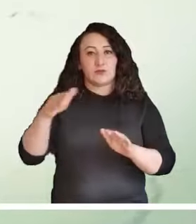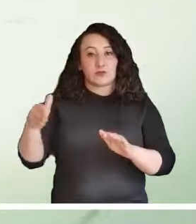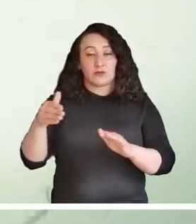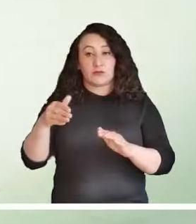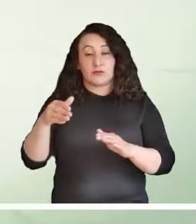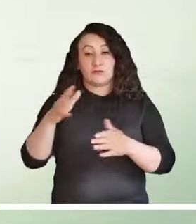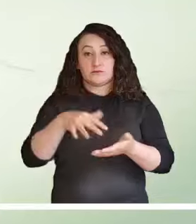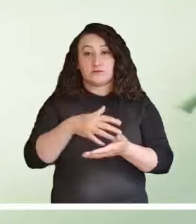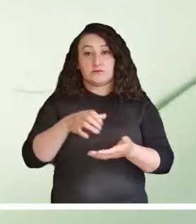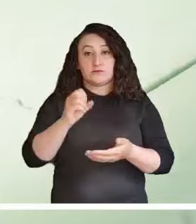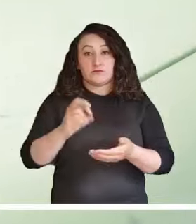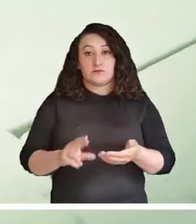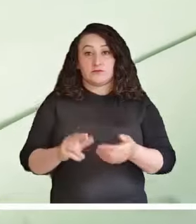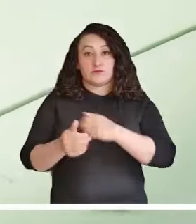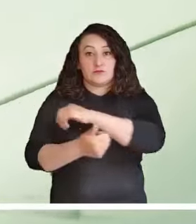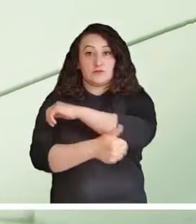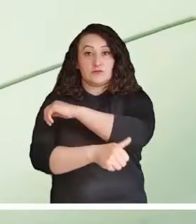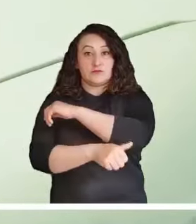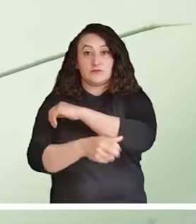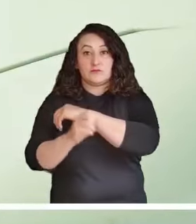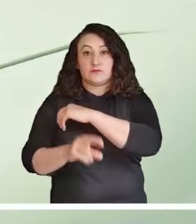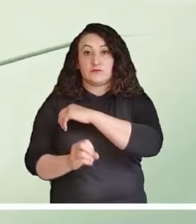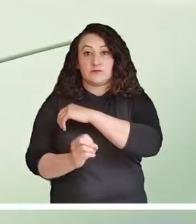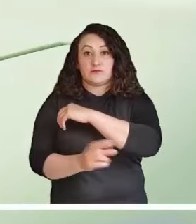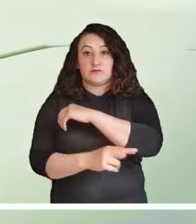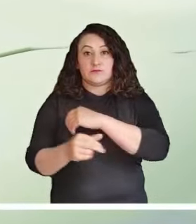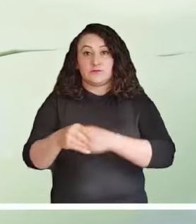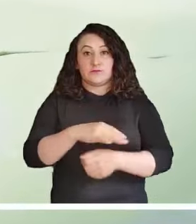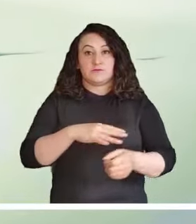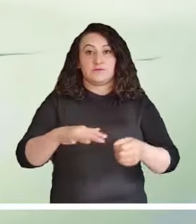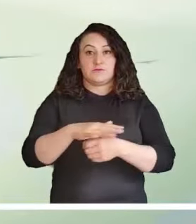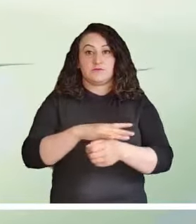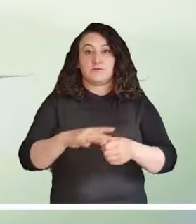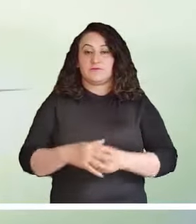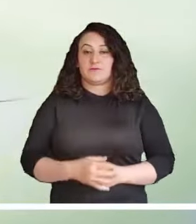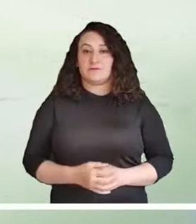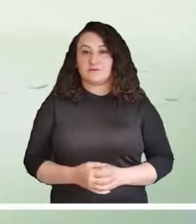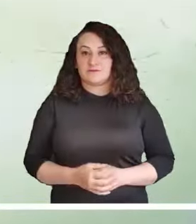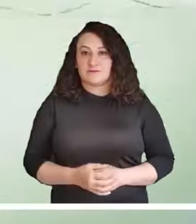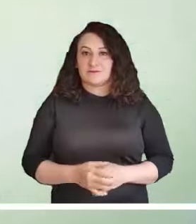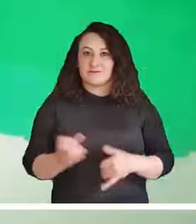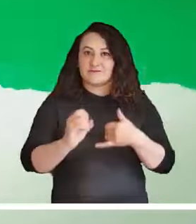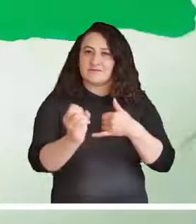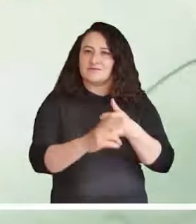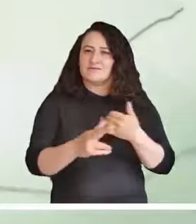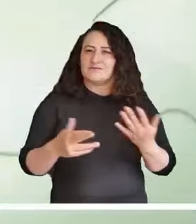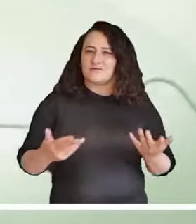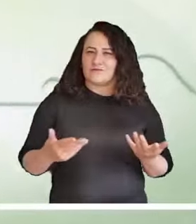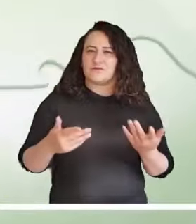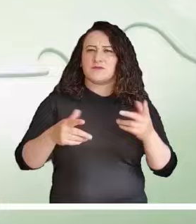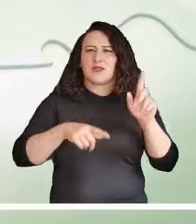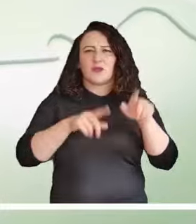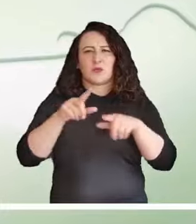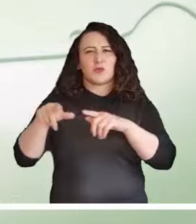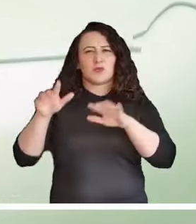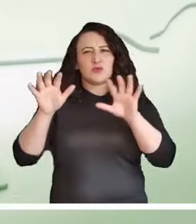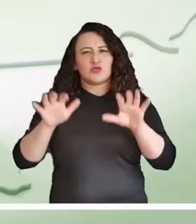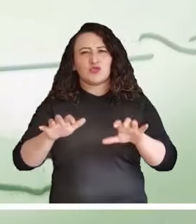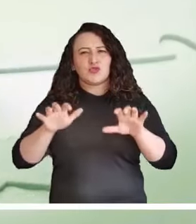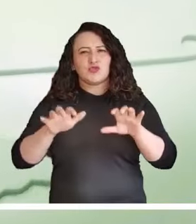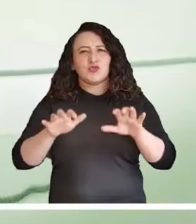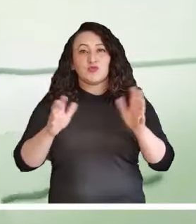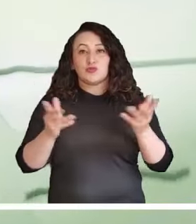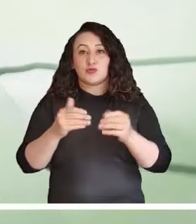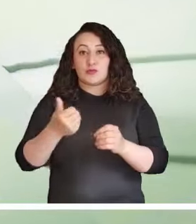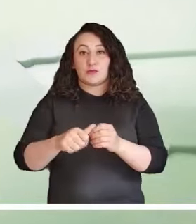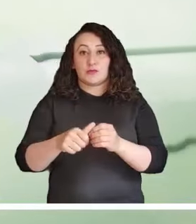Santander, Boyacá y sur oriente de Cundinamarca. La Orinoquía se prepara para recibir algunas lloviznas en el occidente